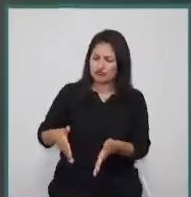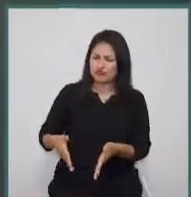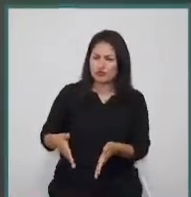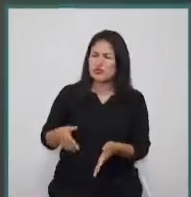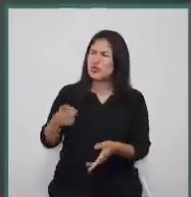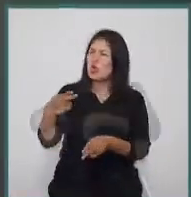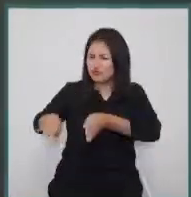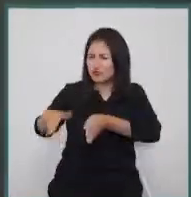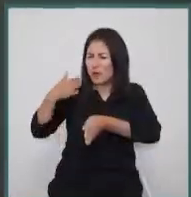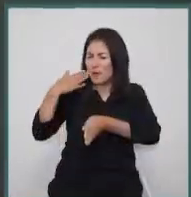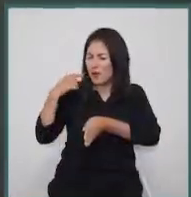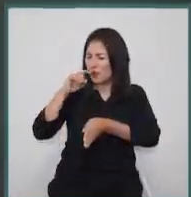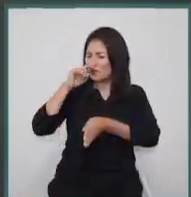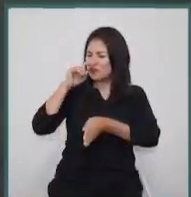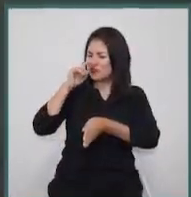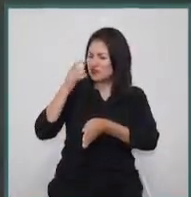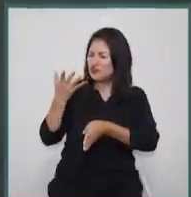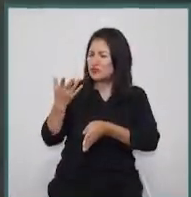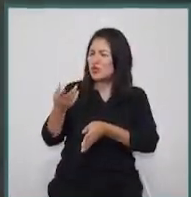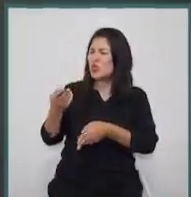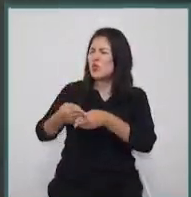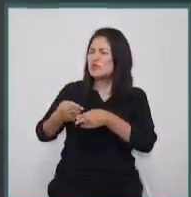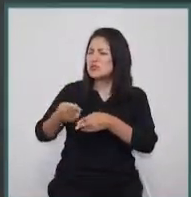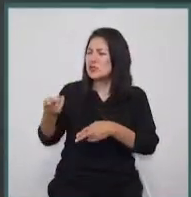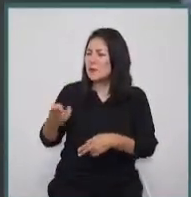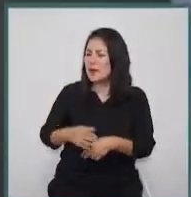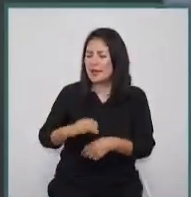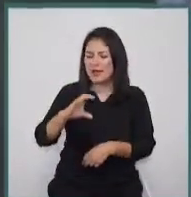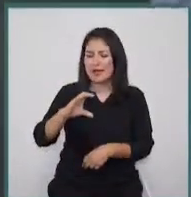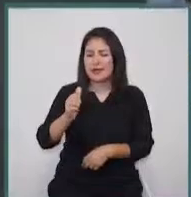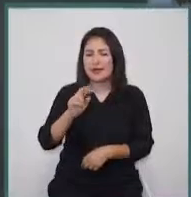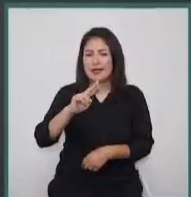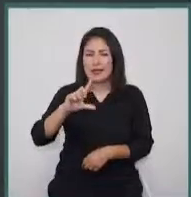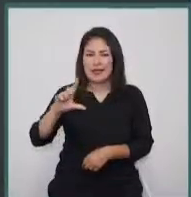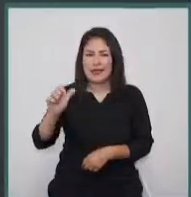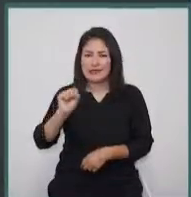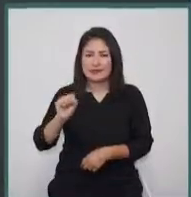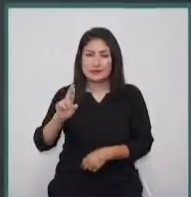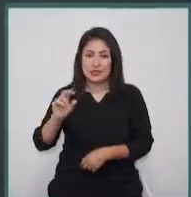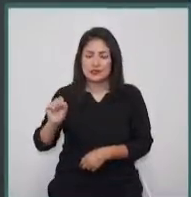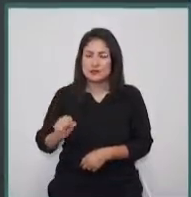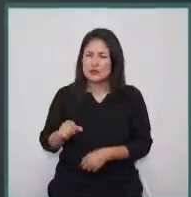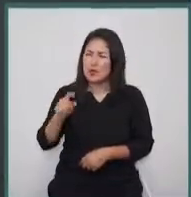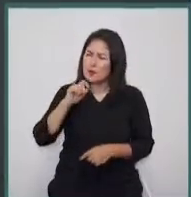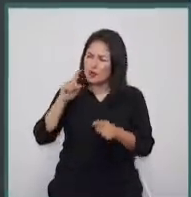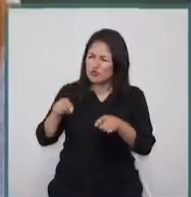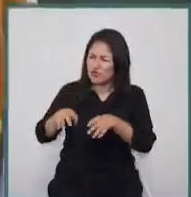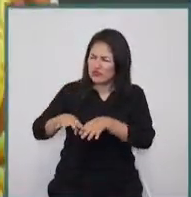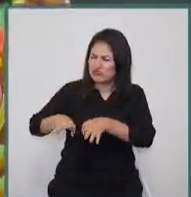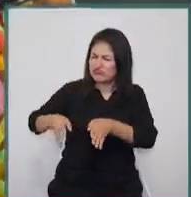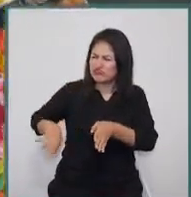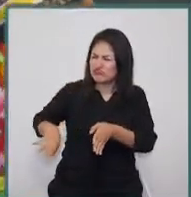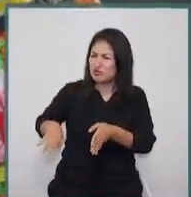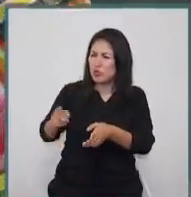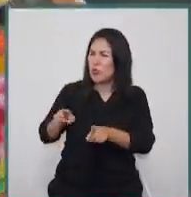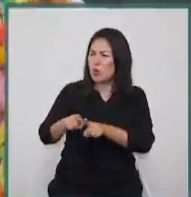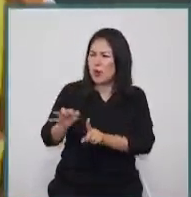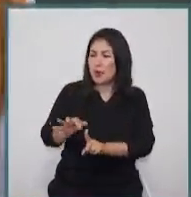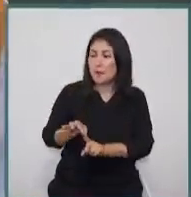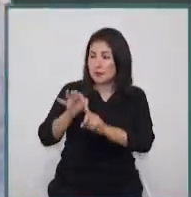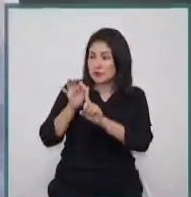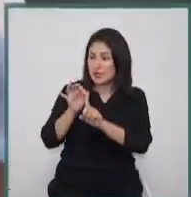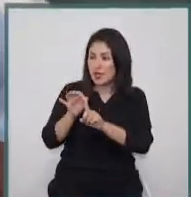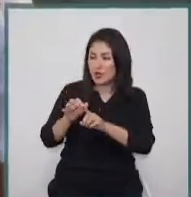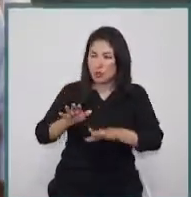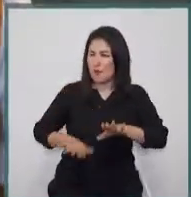elegante la parte de abajo del pantalón. ¿Cómo se llama esta parte? Callas. Y eso da también como que algo especial, ¿no?